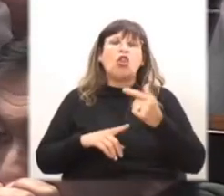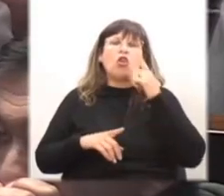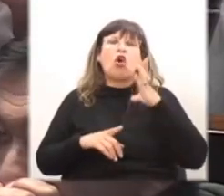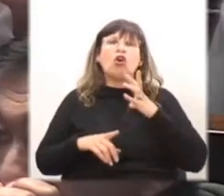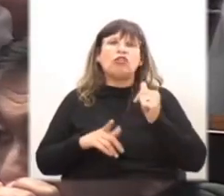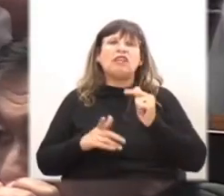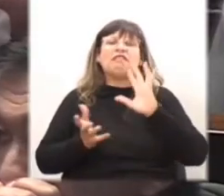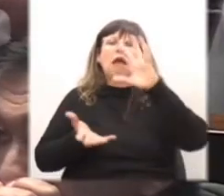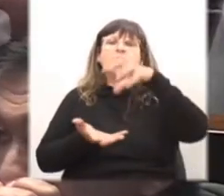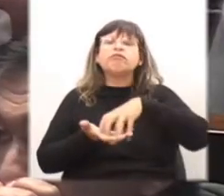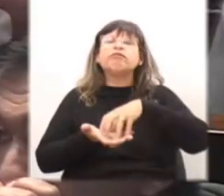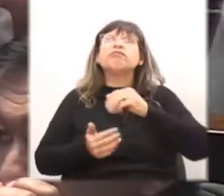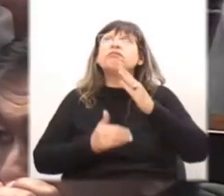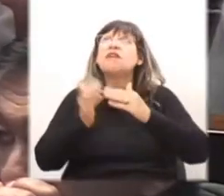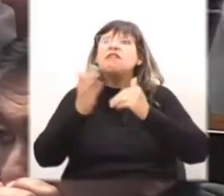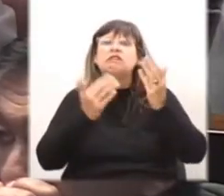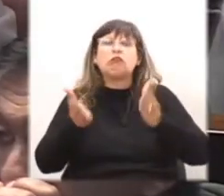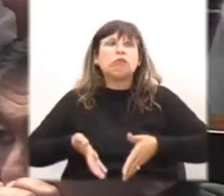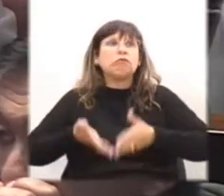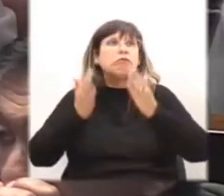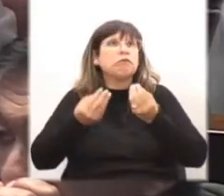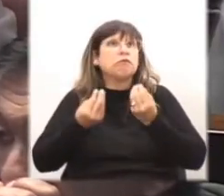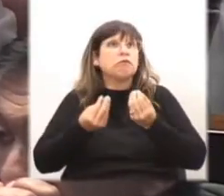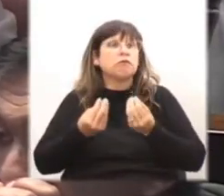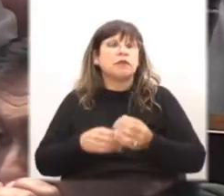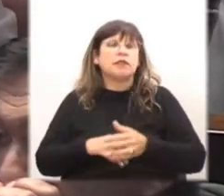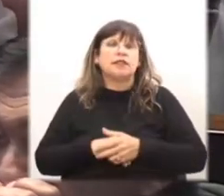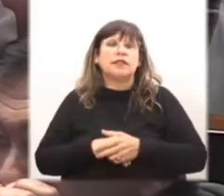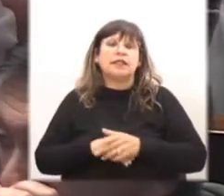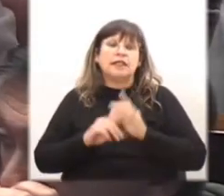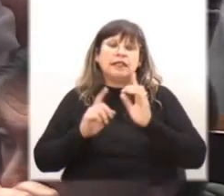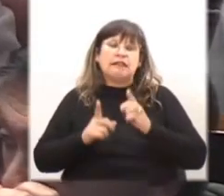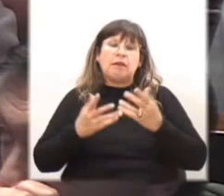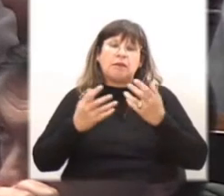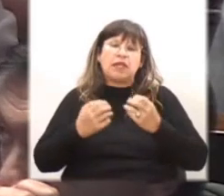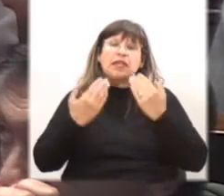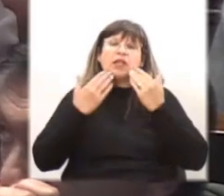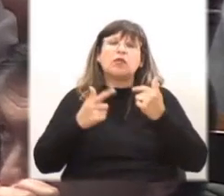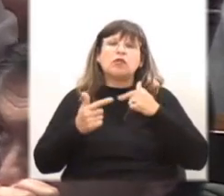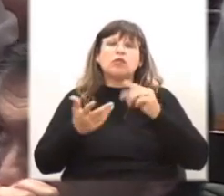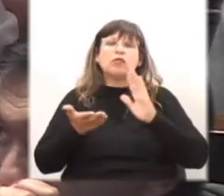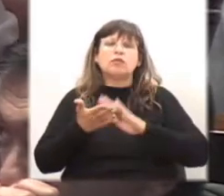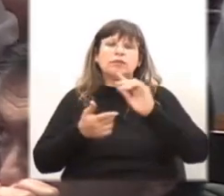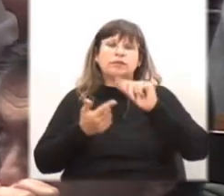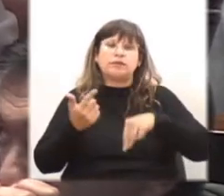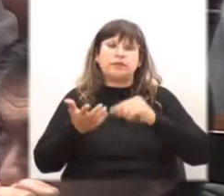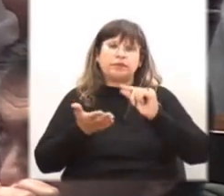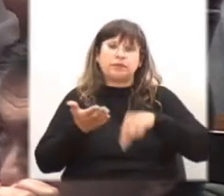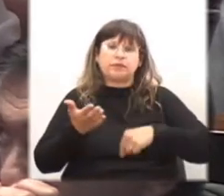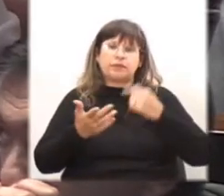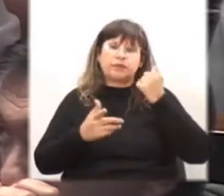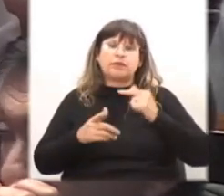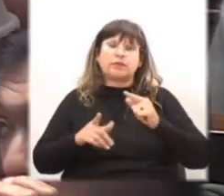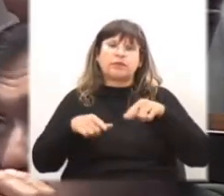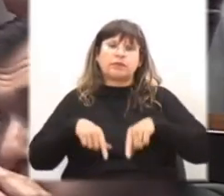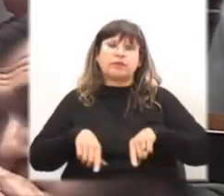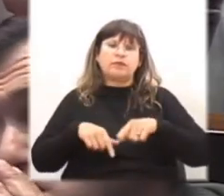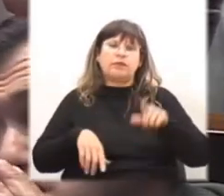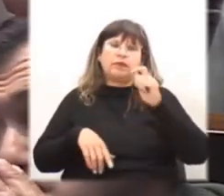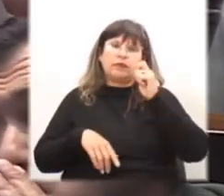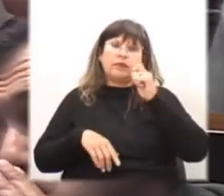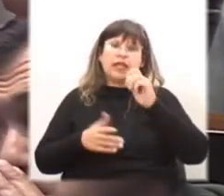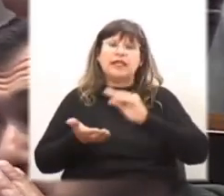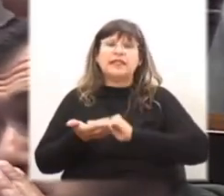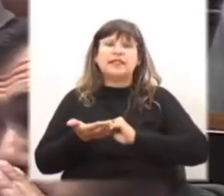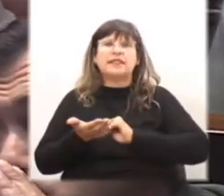sede física? También queremos preguntar sobre el convenio celebrado entre el Ministerio de Turismo y la Administración